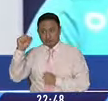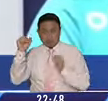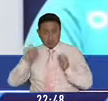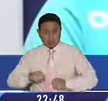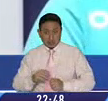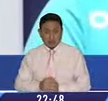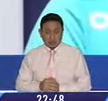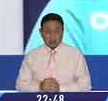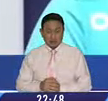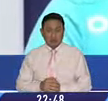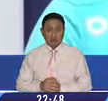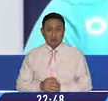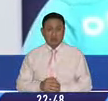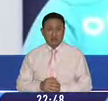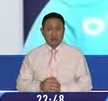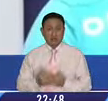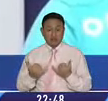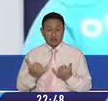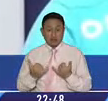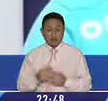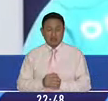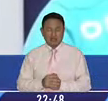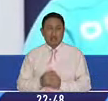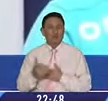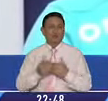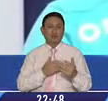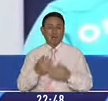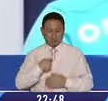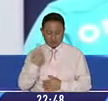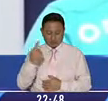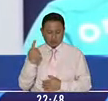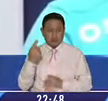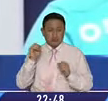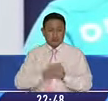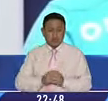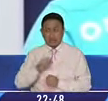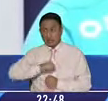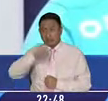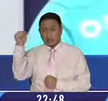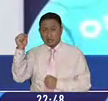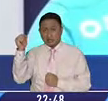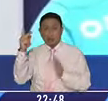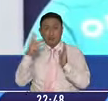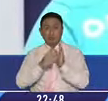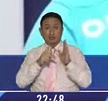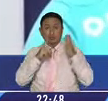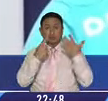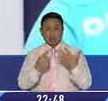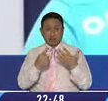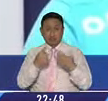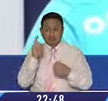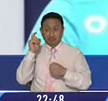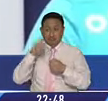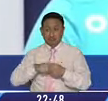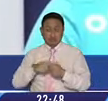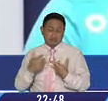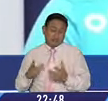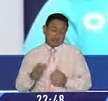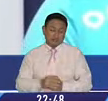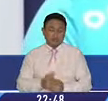que es inmejorable, de no tener que depender de nadie. Dependemos de nosotros mismos al haberle ganado a Qatar como se le